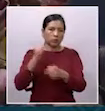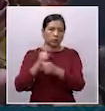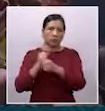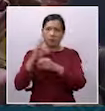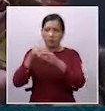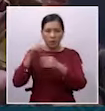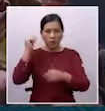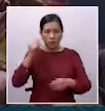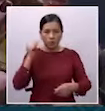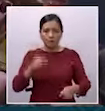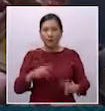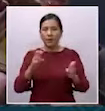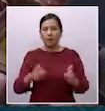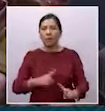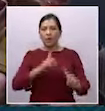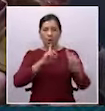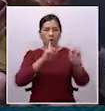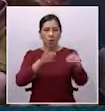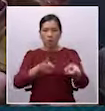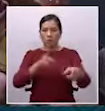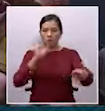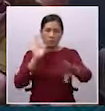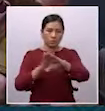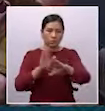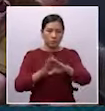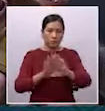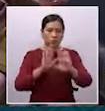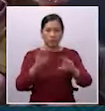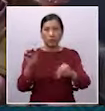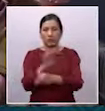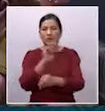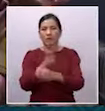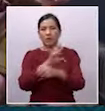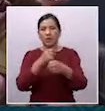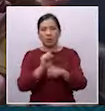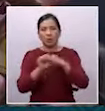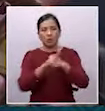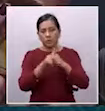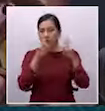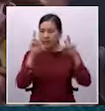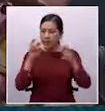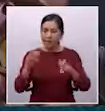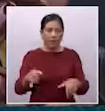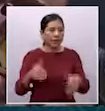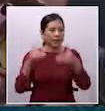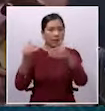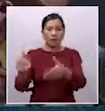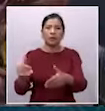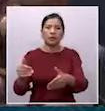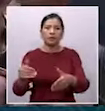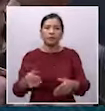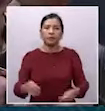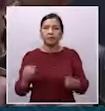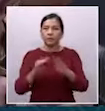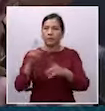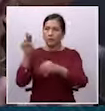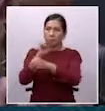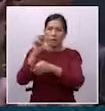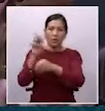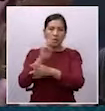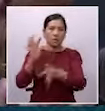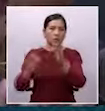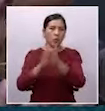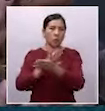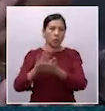que manda, en este caso, al Ministerio de Obras Públicas a iniciar procesos, al Ministerio de Justicia o